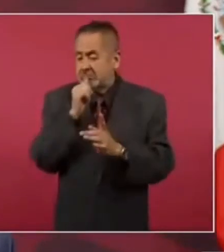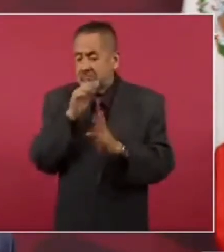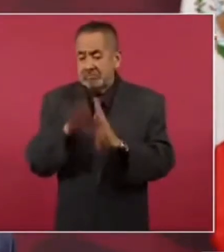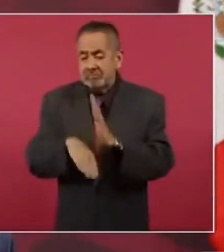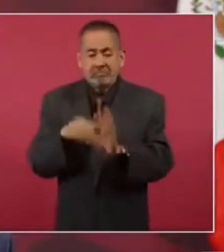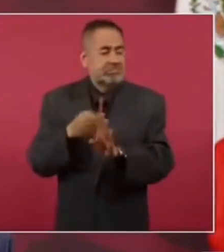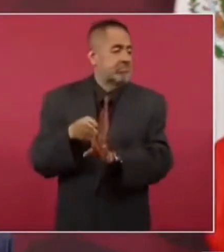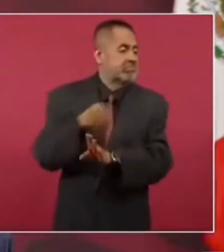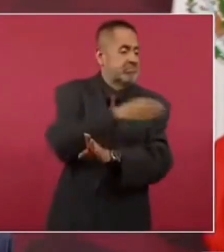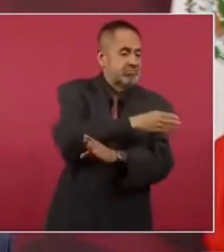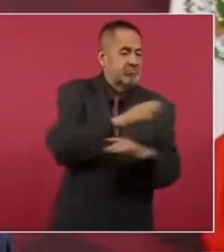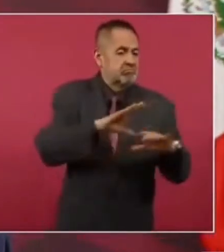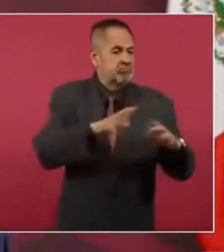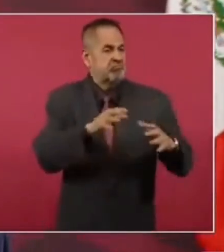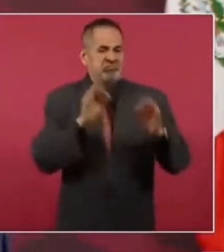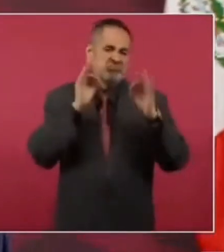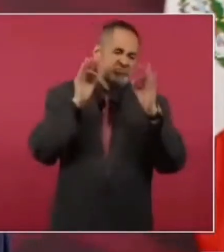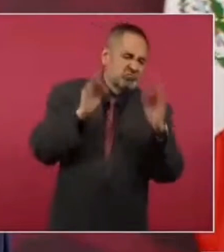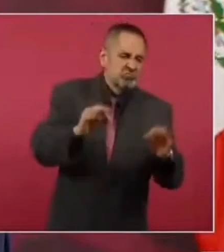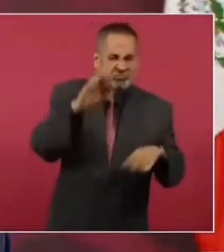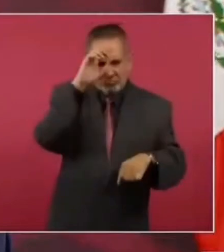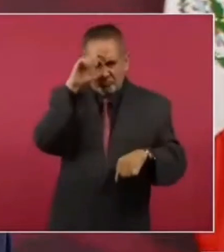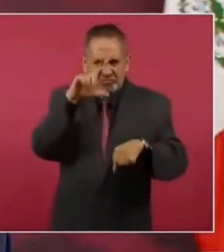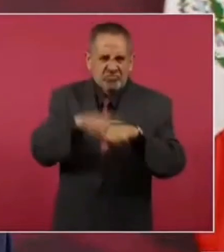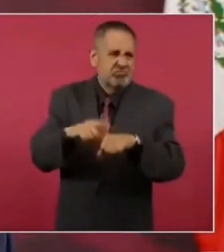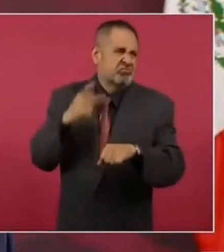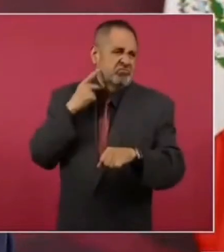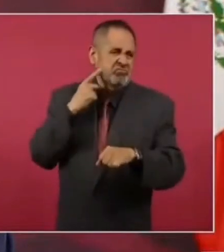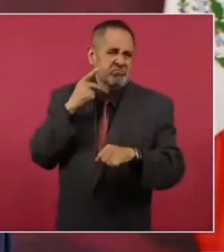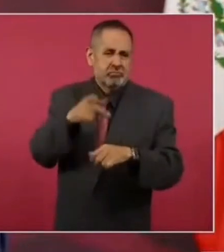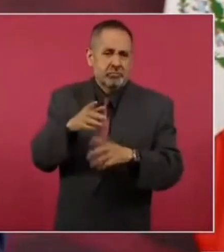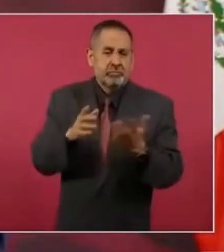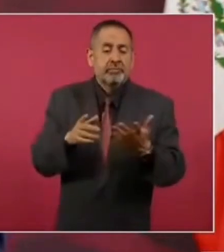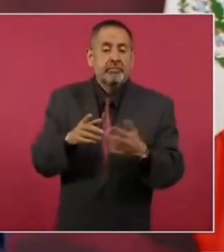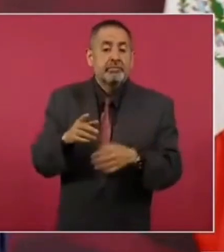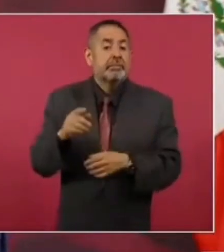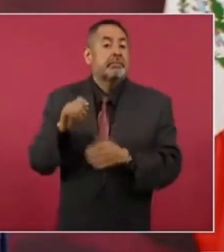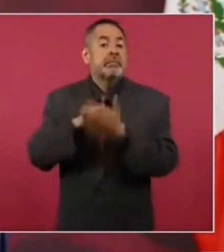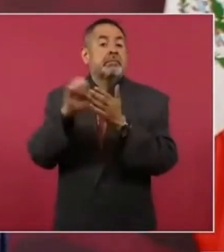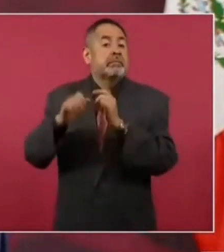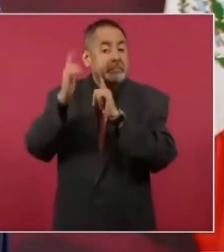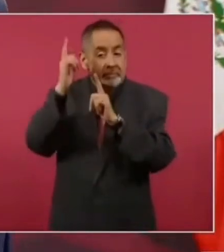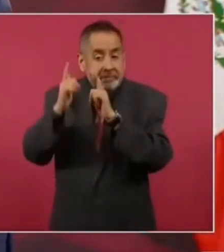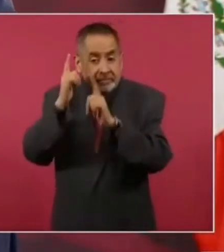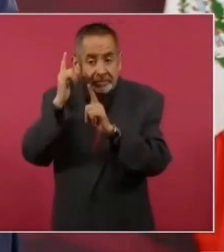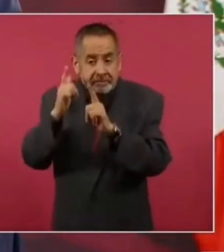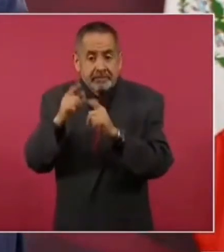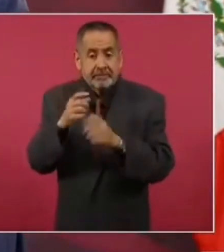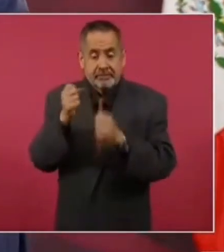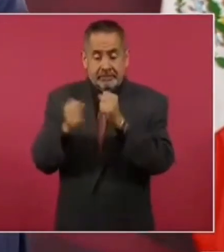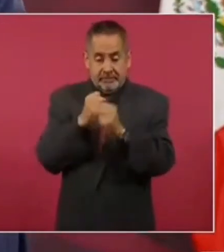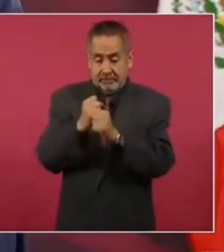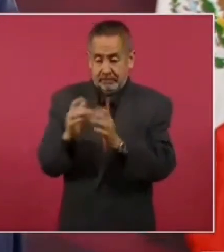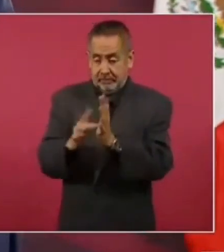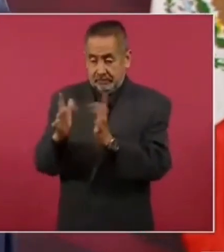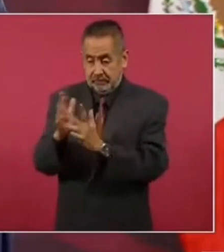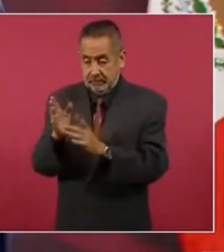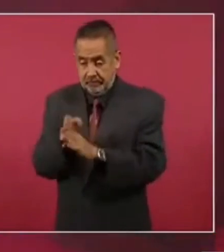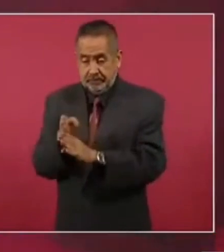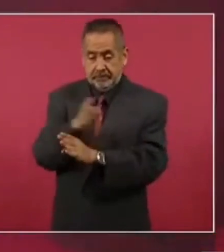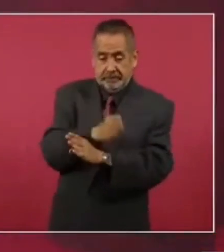El florecimiento, sobre todo cultural, político de los griegos, se dio en el 300 antes de Cristo.